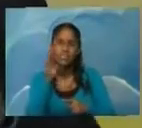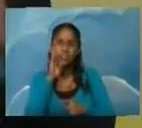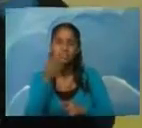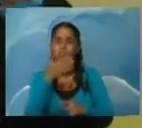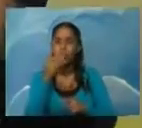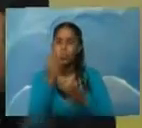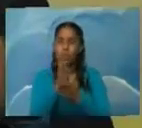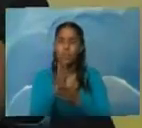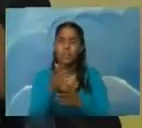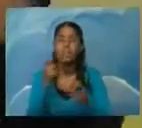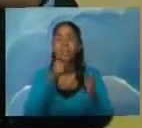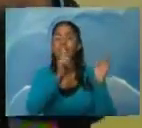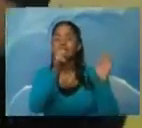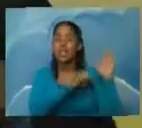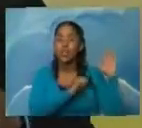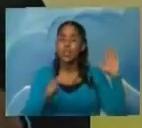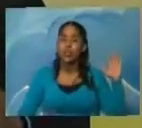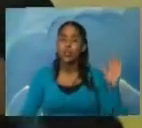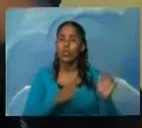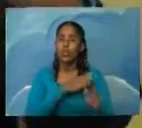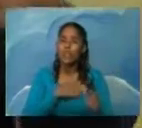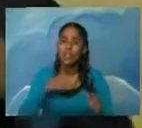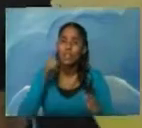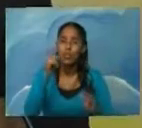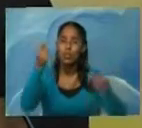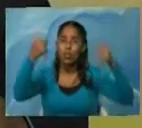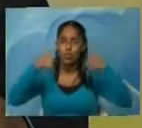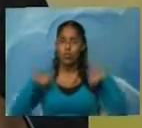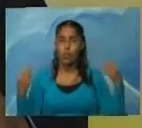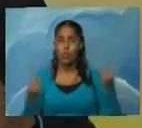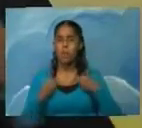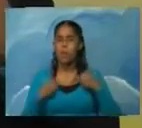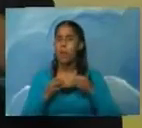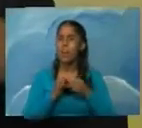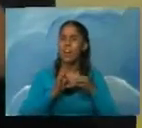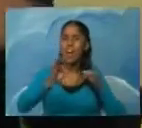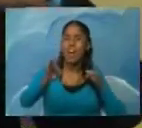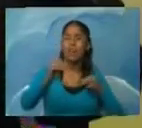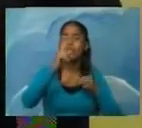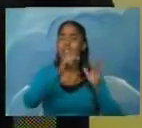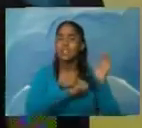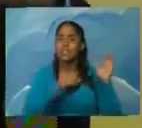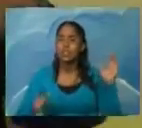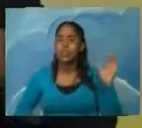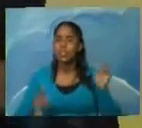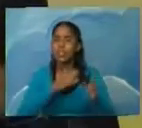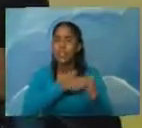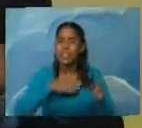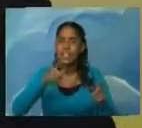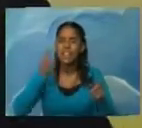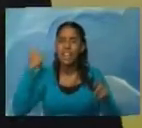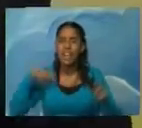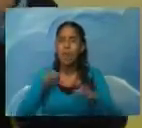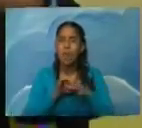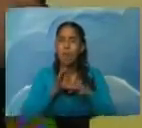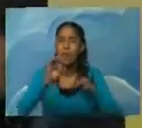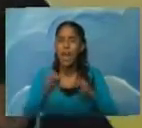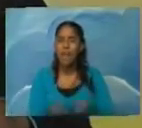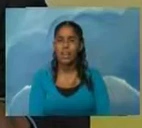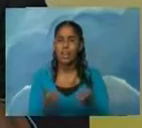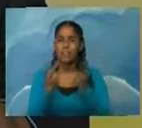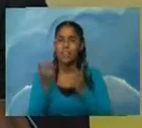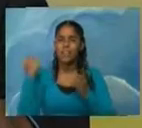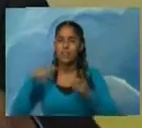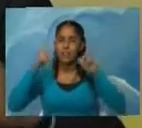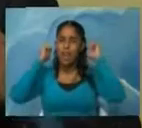todavía. Pero el Señor quiere que usted y yo vivamos largo. El Señor quiere que usted y yo tengamos larga vida, que seamos un ejemplo